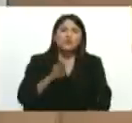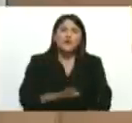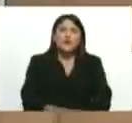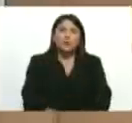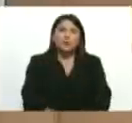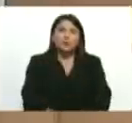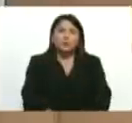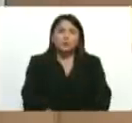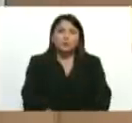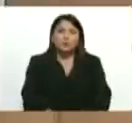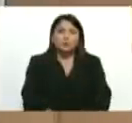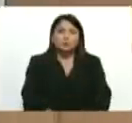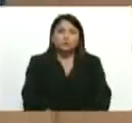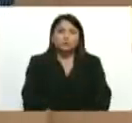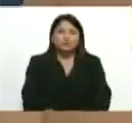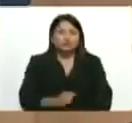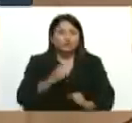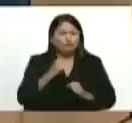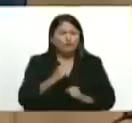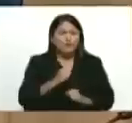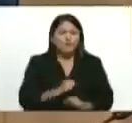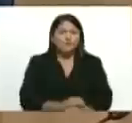travesía brutal.